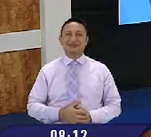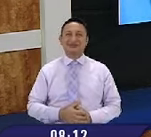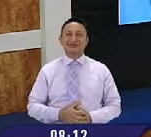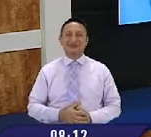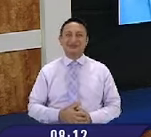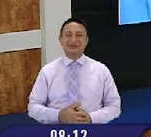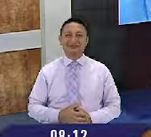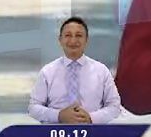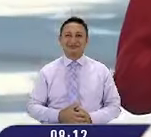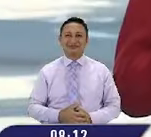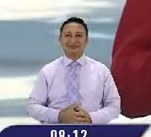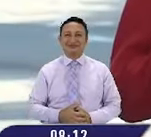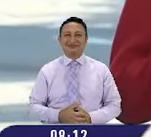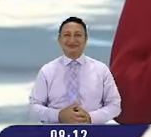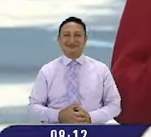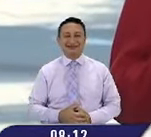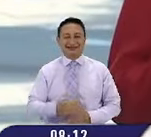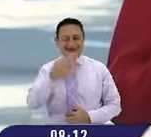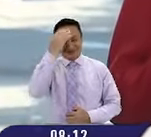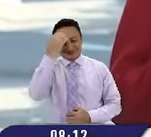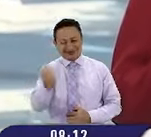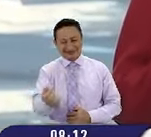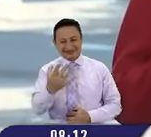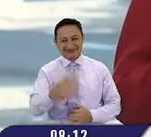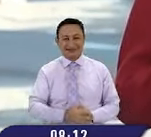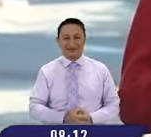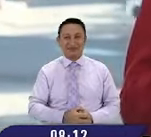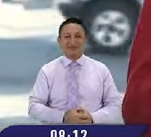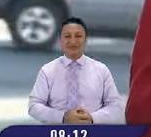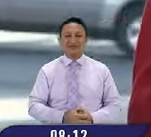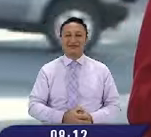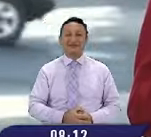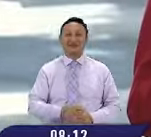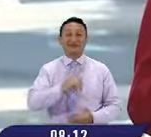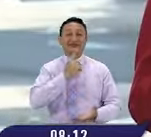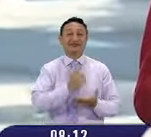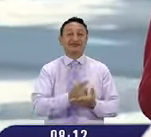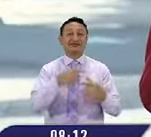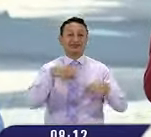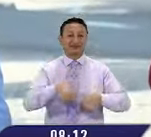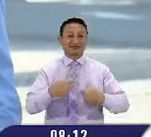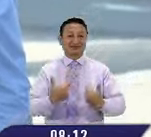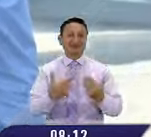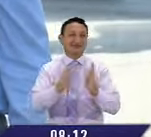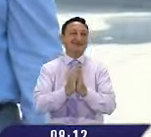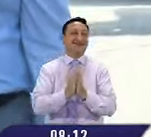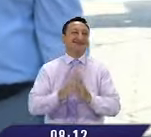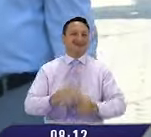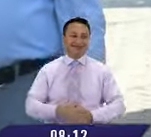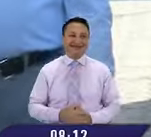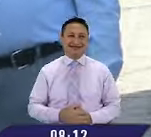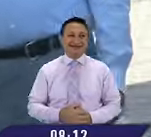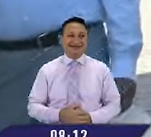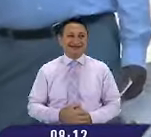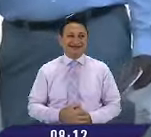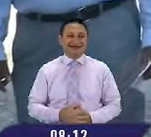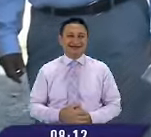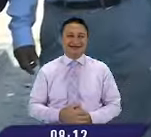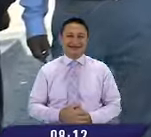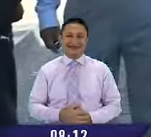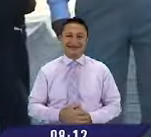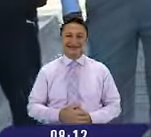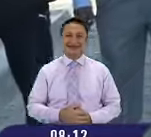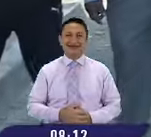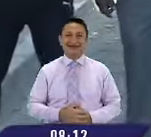Muy buenos días, Roberto, amigos televidentes, 8 de la mañana, 12 minutos, así es el llamado, la exigencia de los vecinos, porque ellos